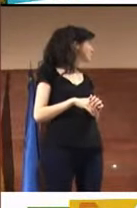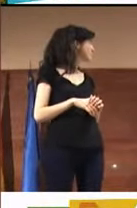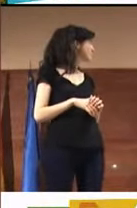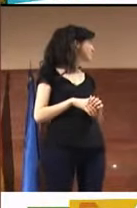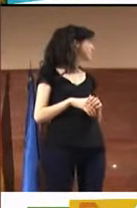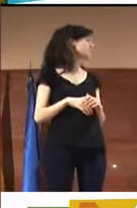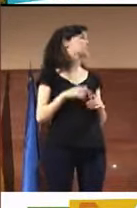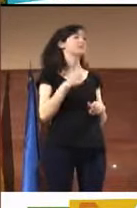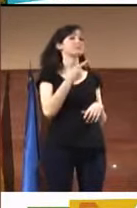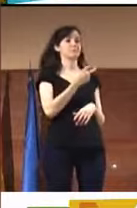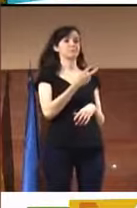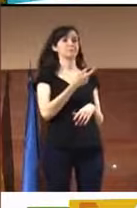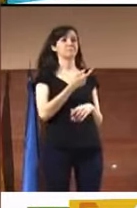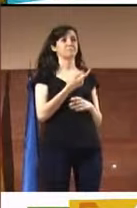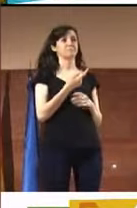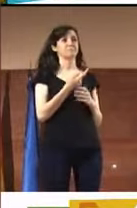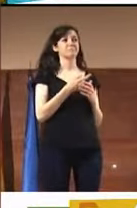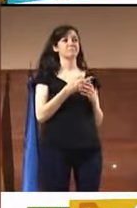Bueno, pues he explicado.